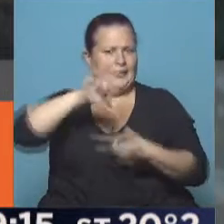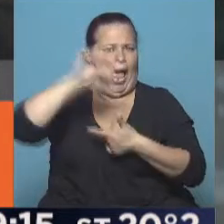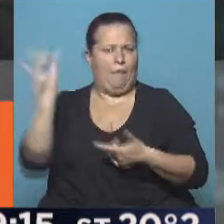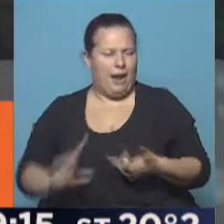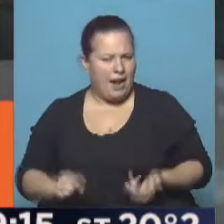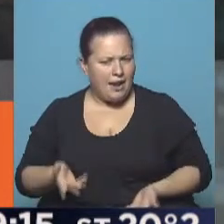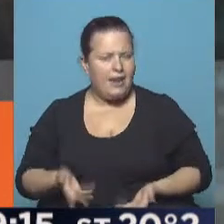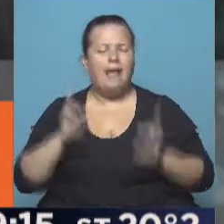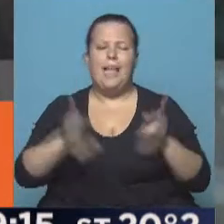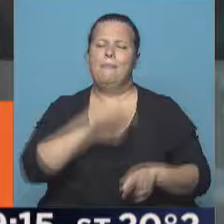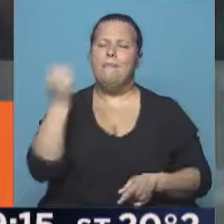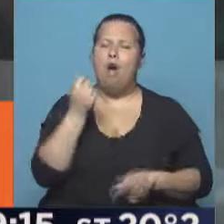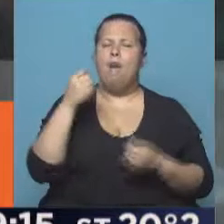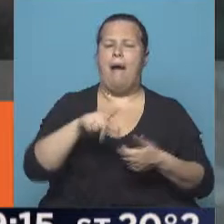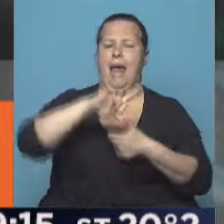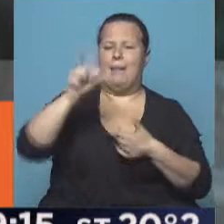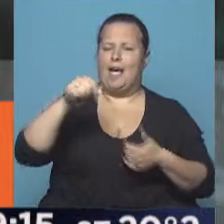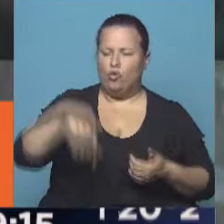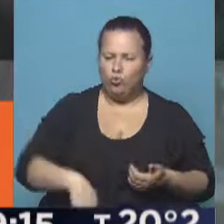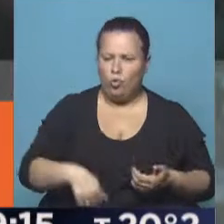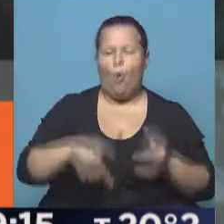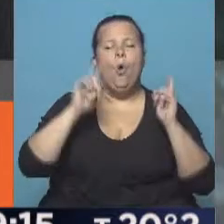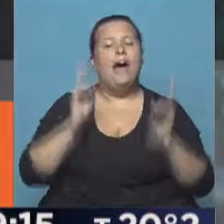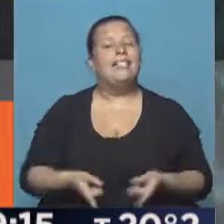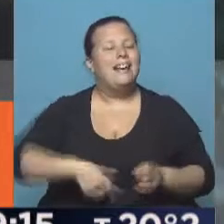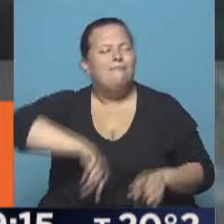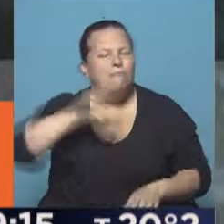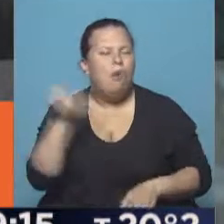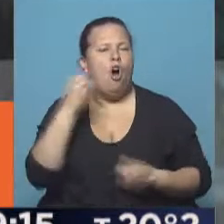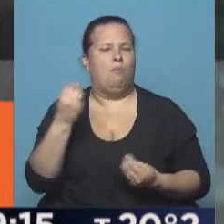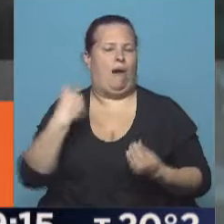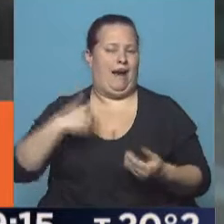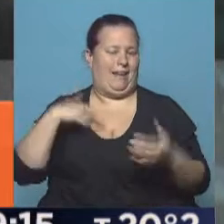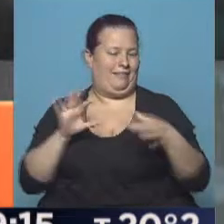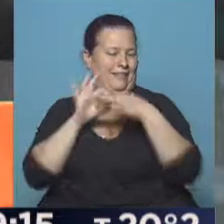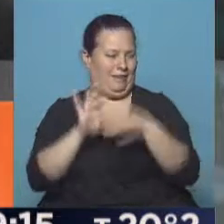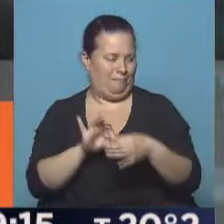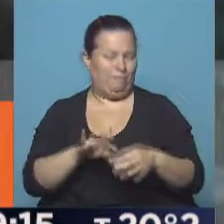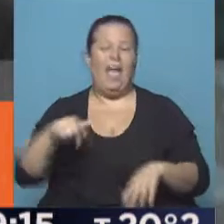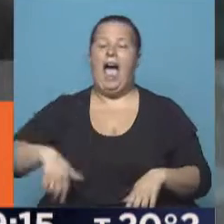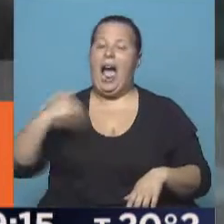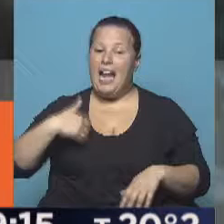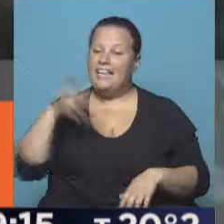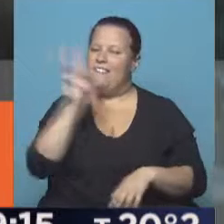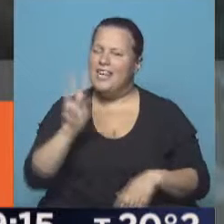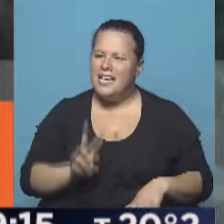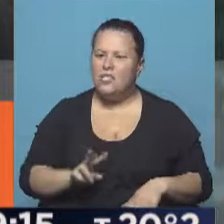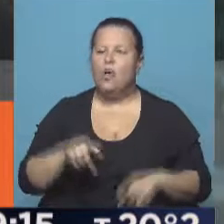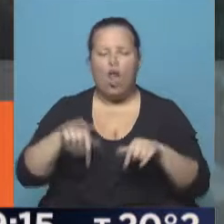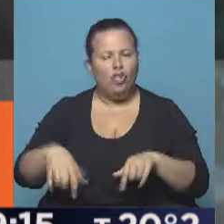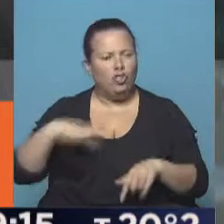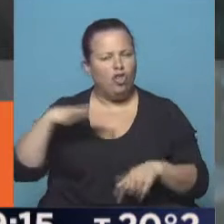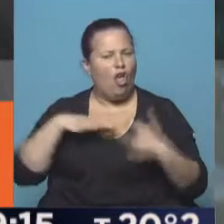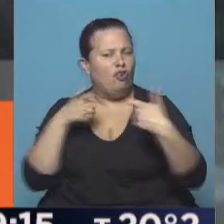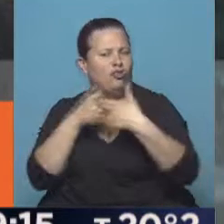muy importante para américa del sur y en particular muy importante por la argentina argentina y venezuela han sido y siguen siendo